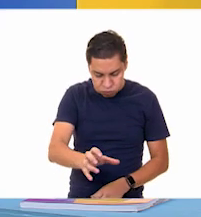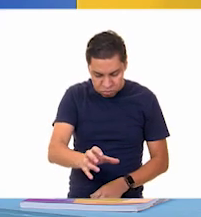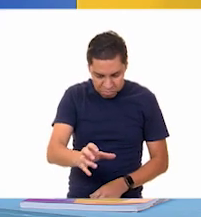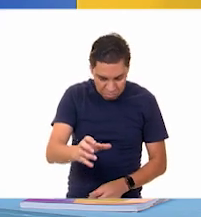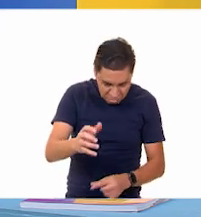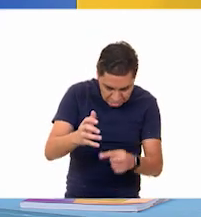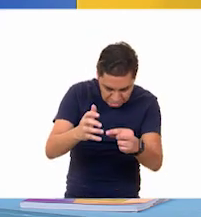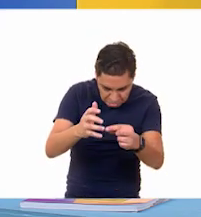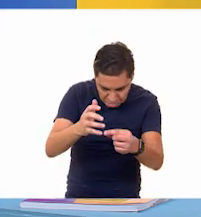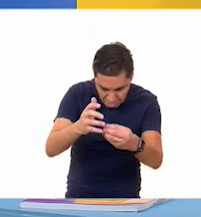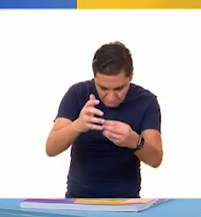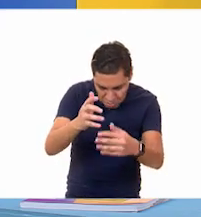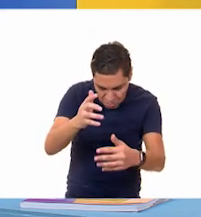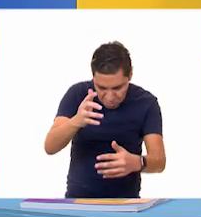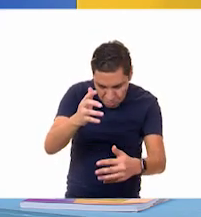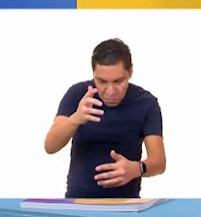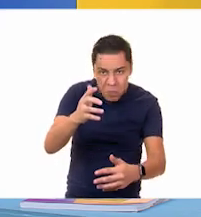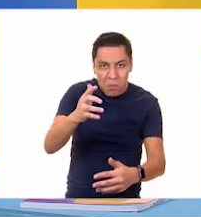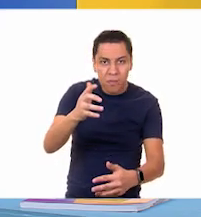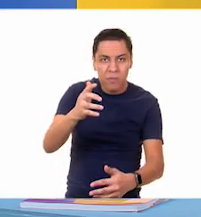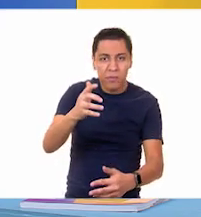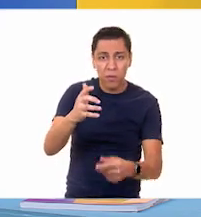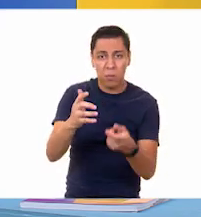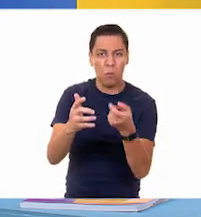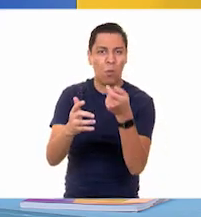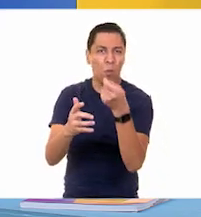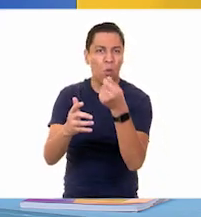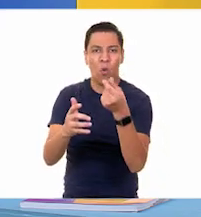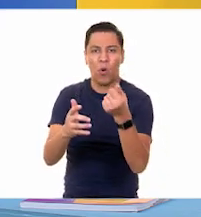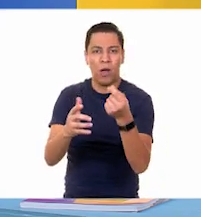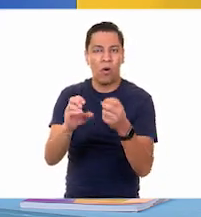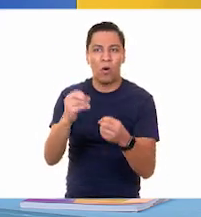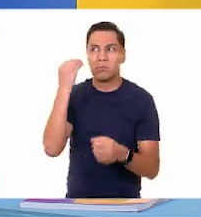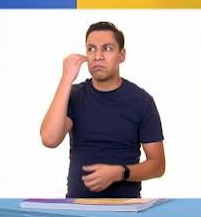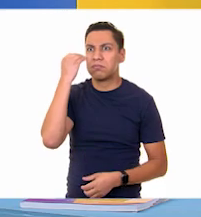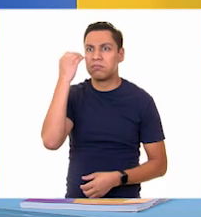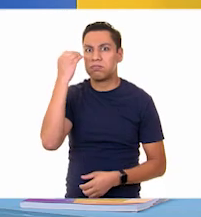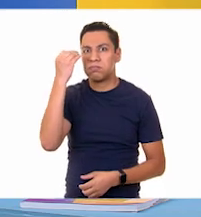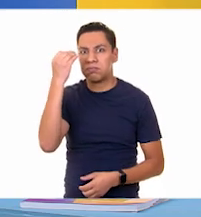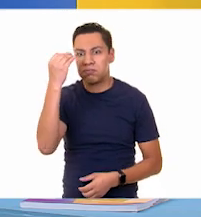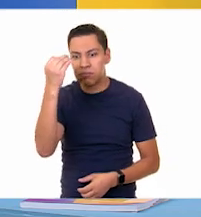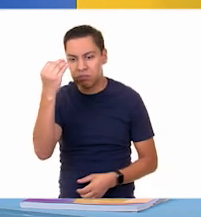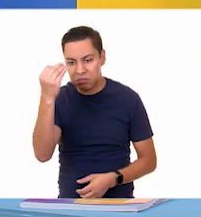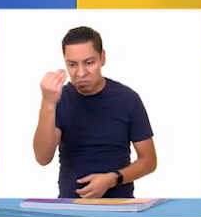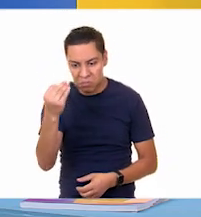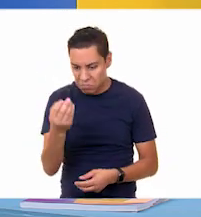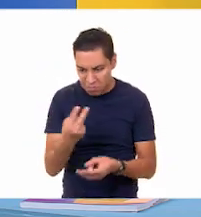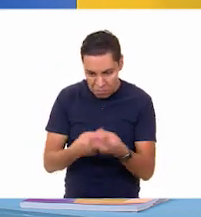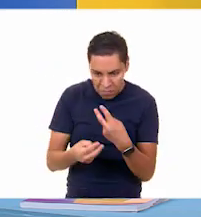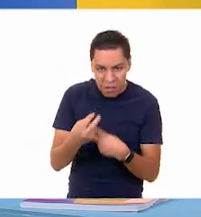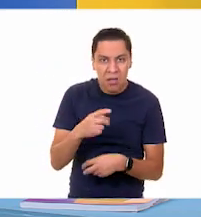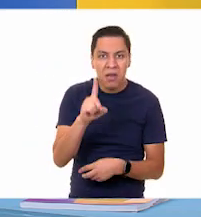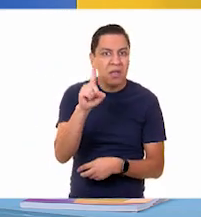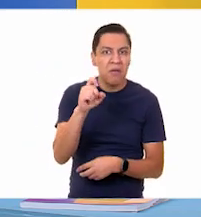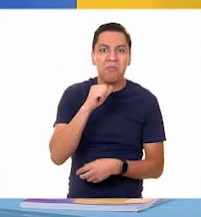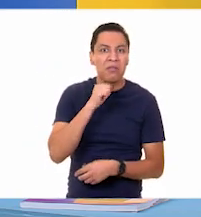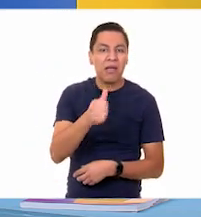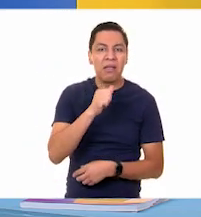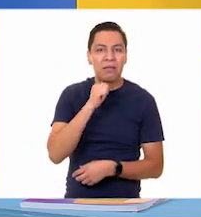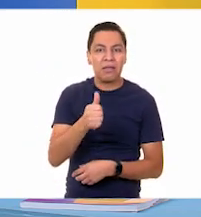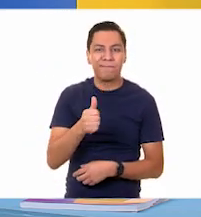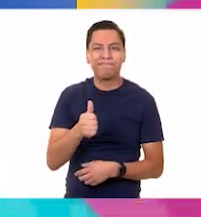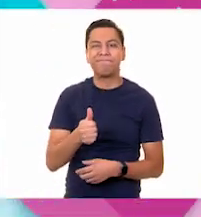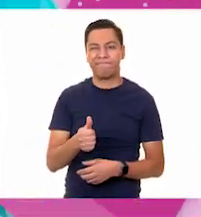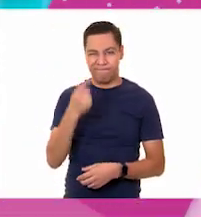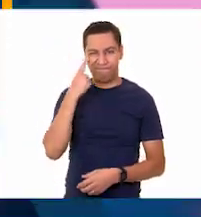grave riesgo el acceso y la disponibilidad de esta agua potable. Vamos a ver un video que nos habla un poco más sobre la contaminación